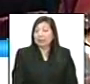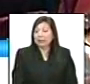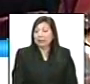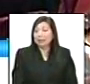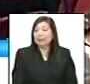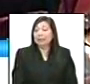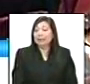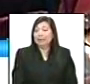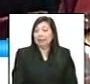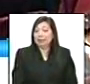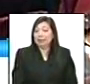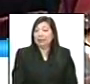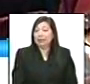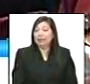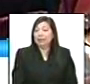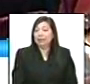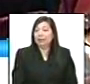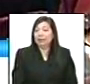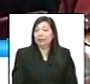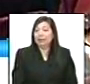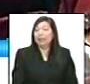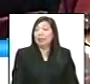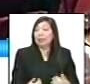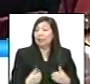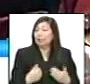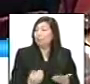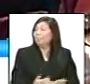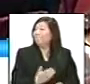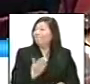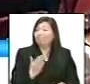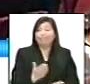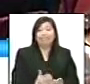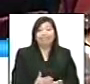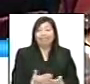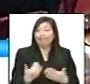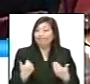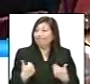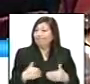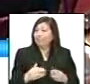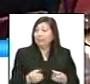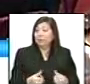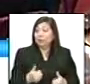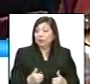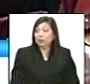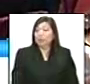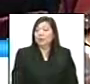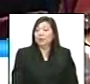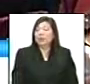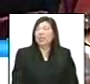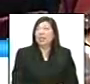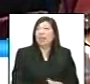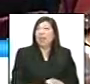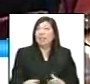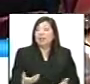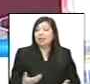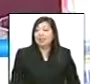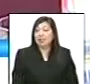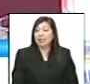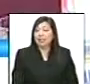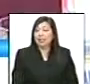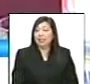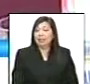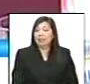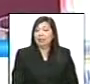Señores congresistas, tenemos un problema frente al cual tenemos que tomar decisiones. Se